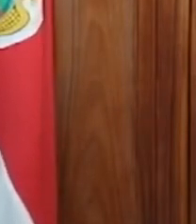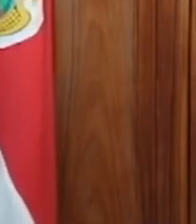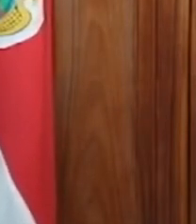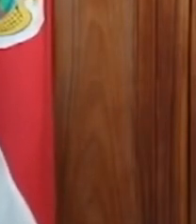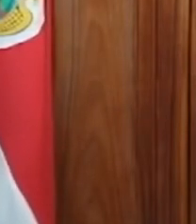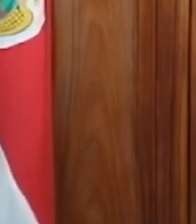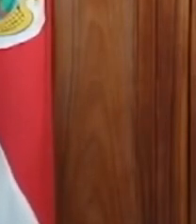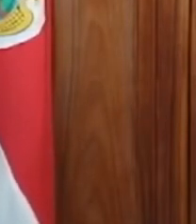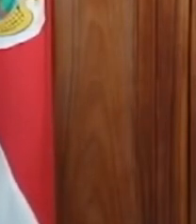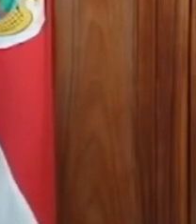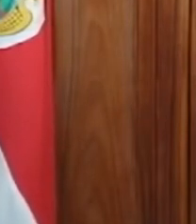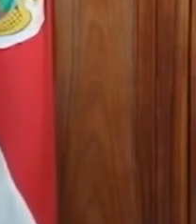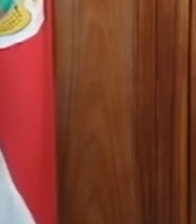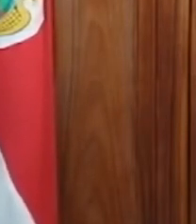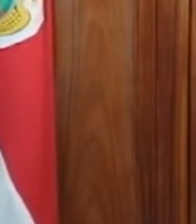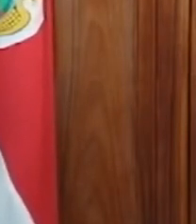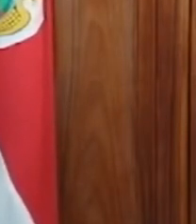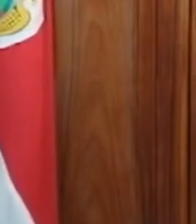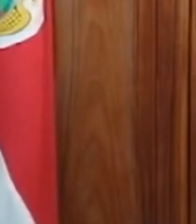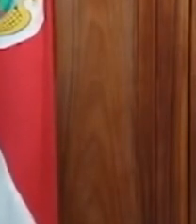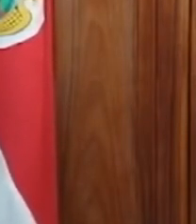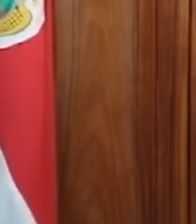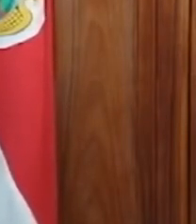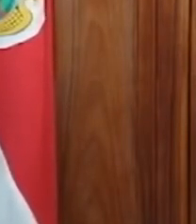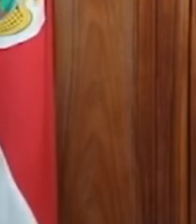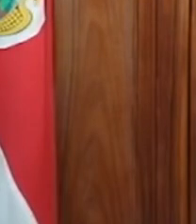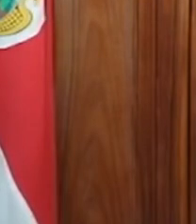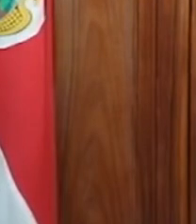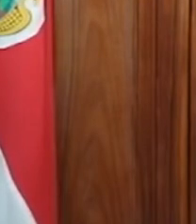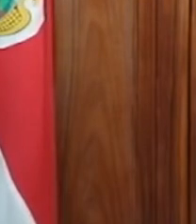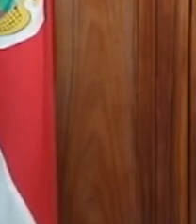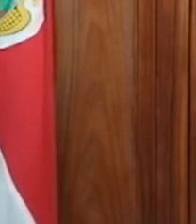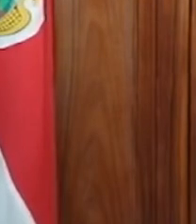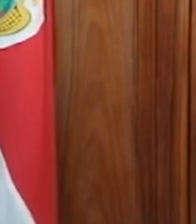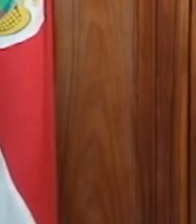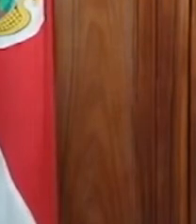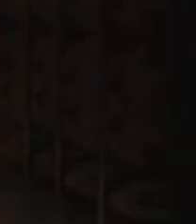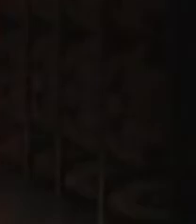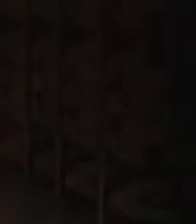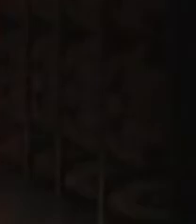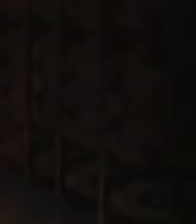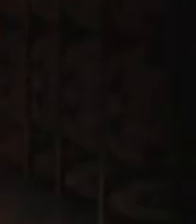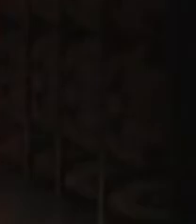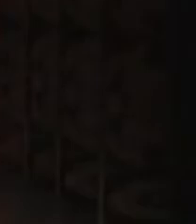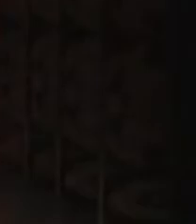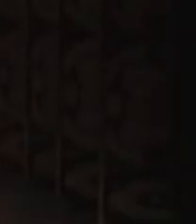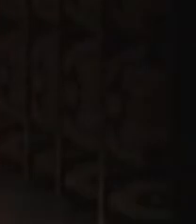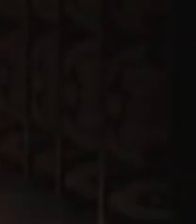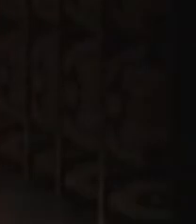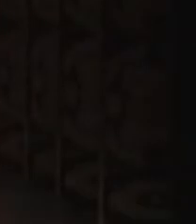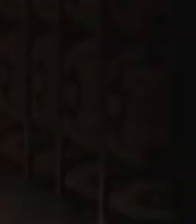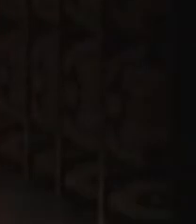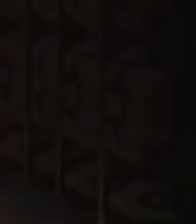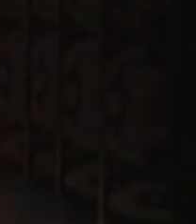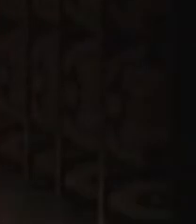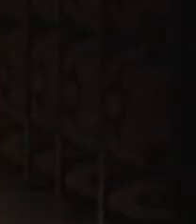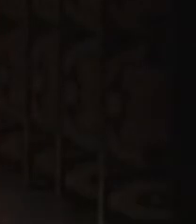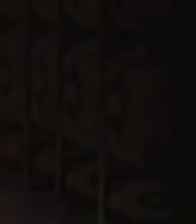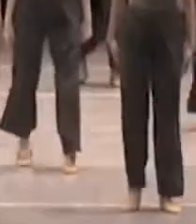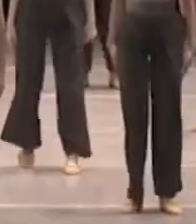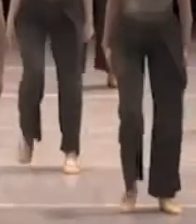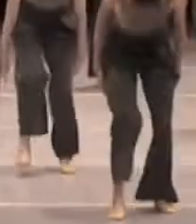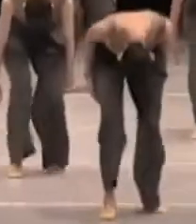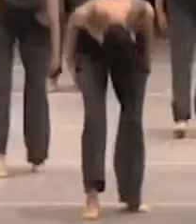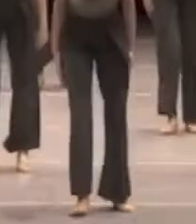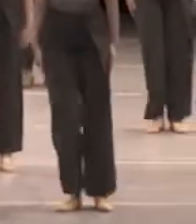extenderle a todo el pueblo costarricense las más cálidas felicitaciones. Un espectáculo formidable